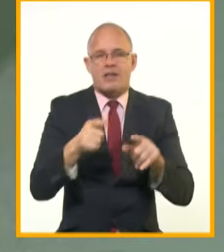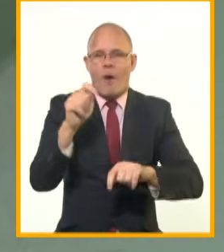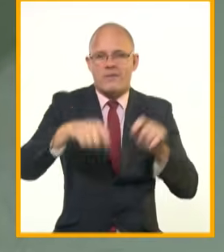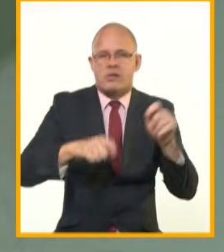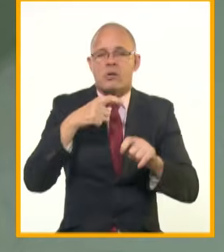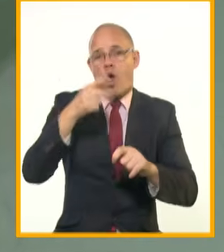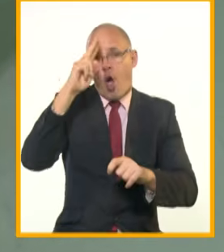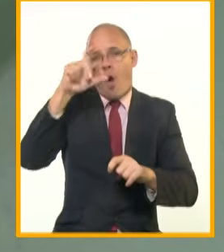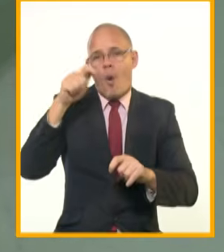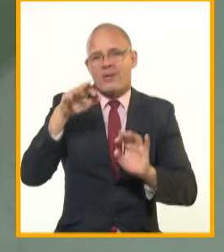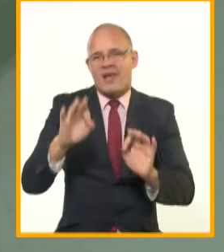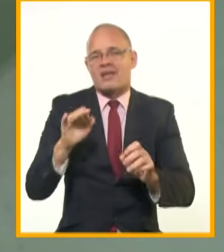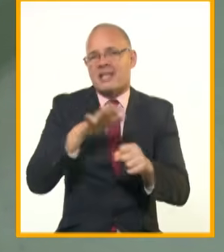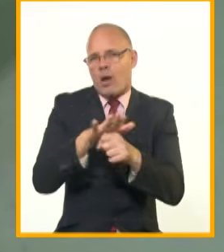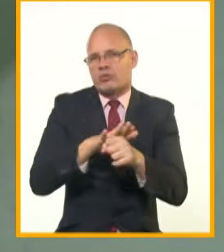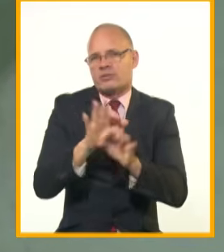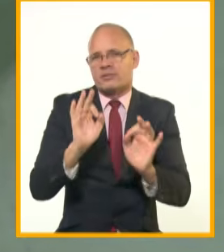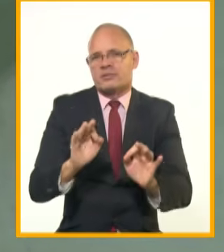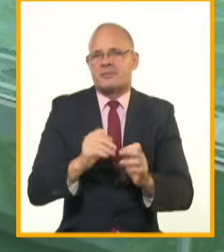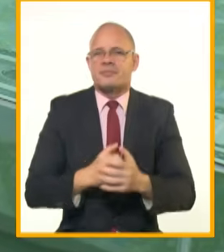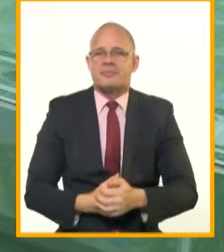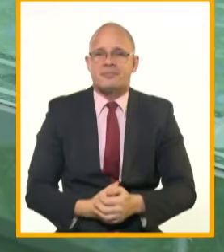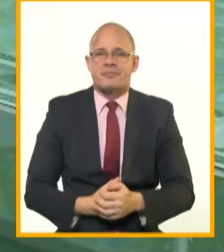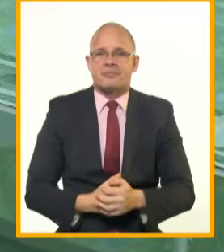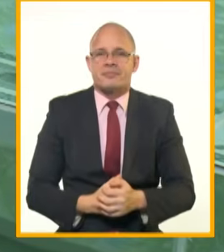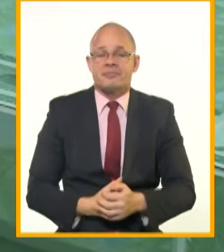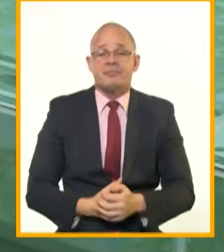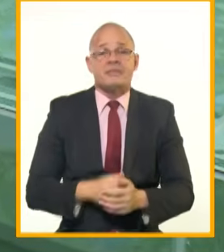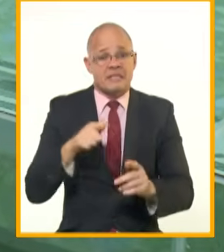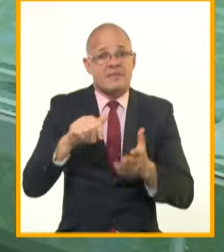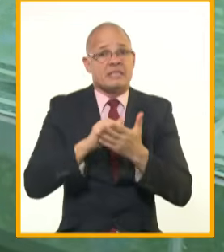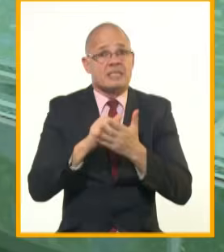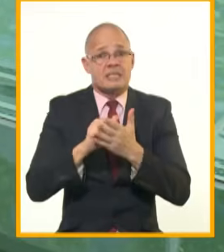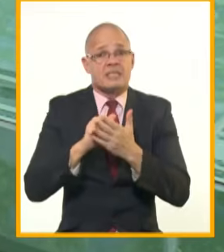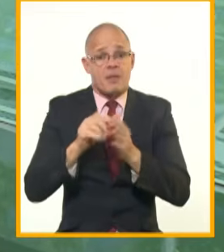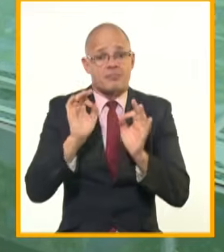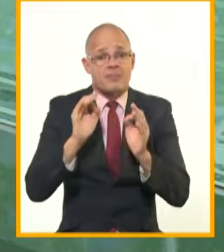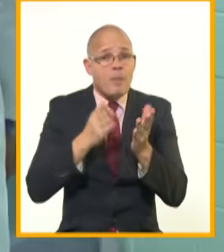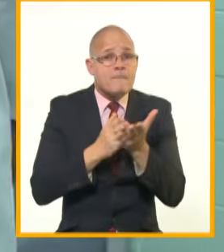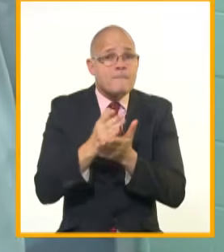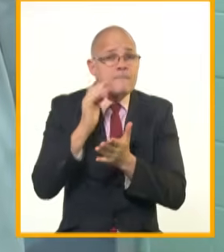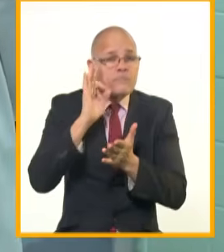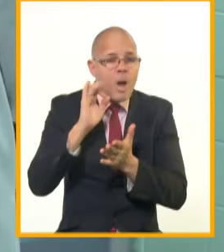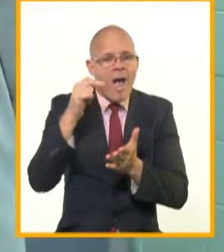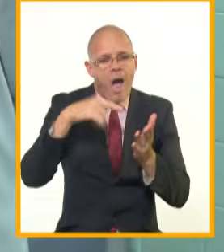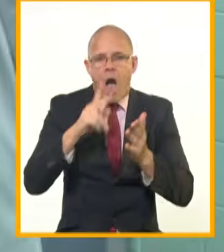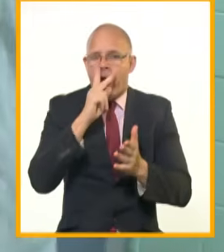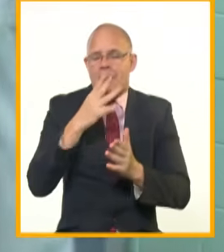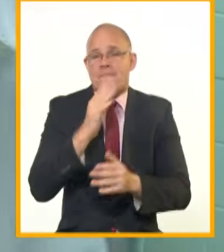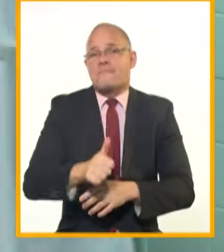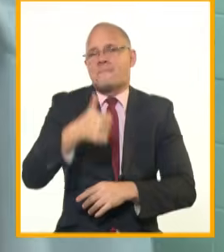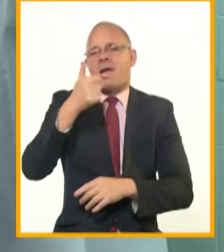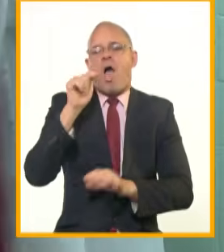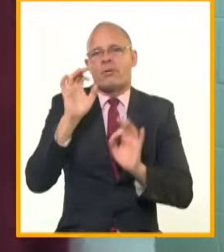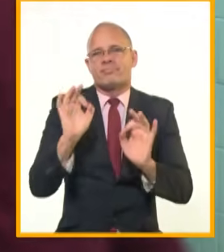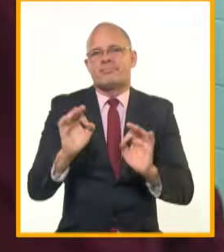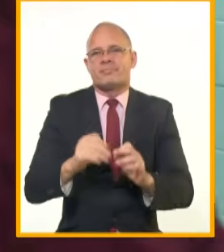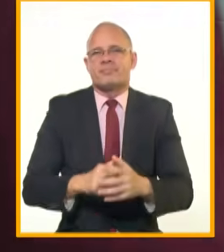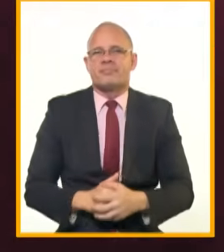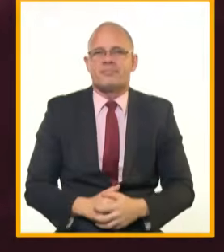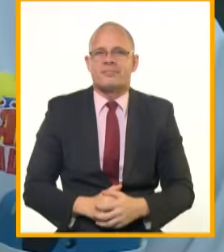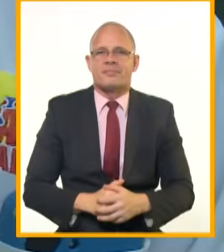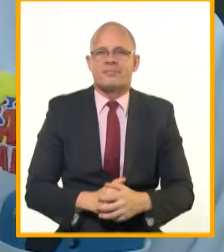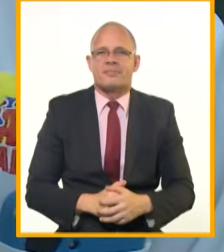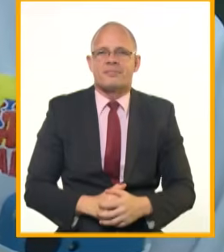Hospital Leopoldito Martínez de San José de las Lajas, un servicio perentorio que eleva la calidad asistencial en esta institución cabecera.